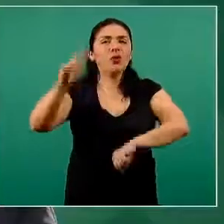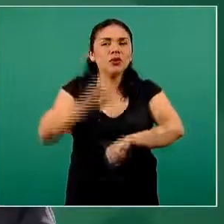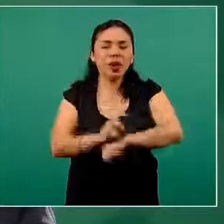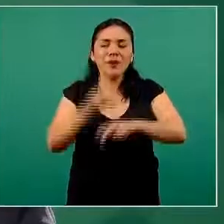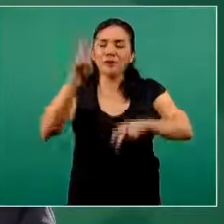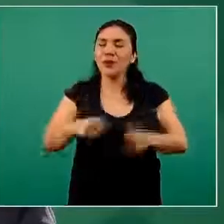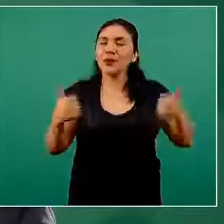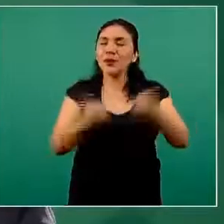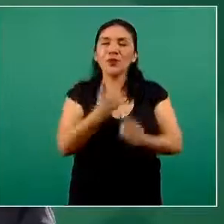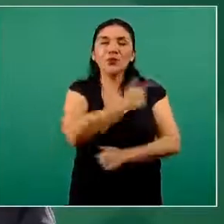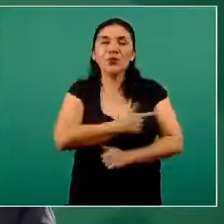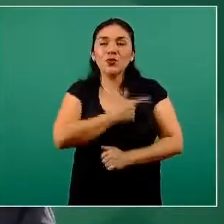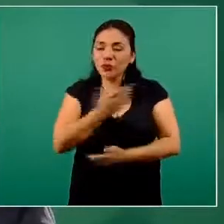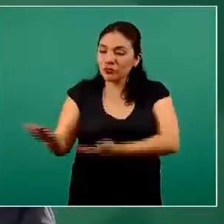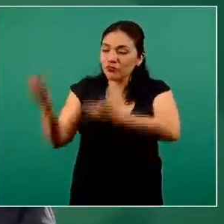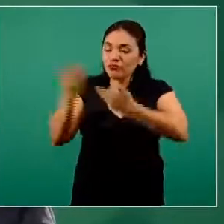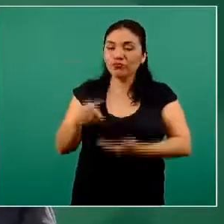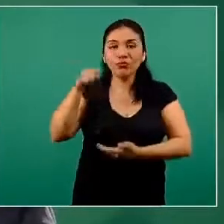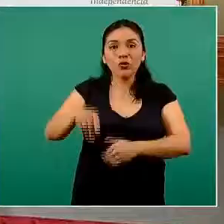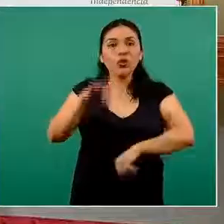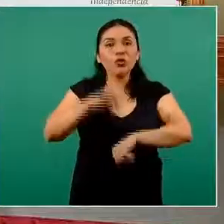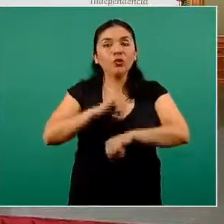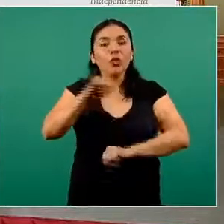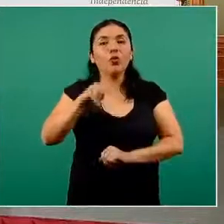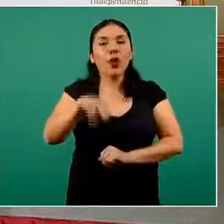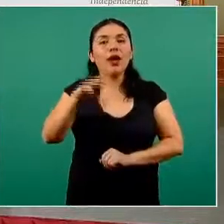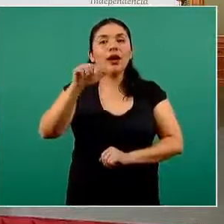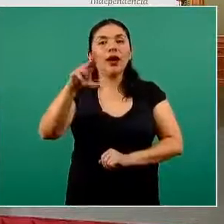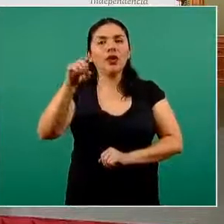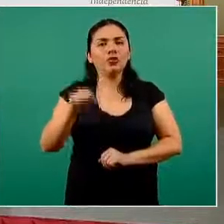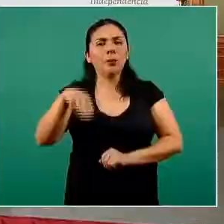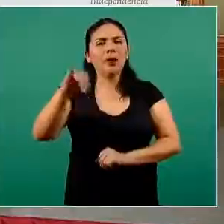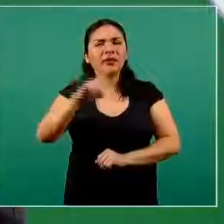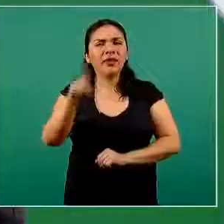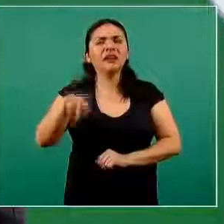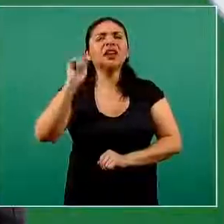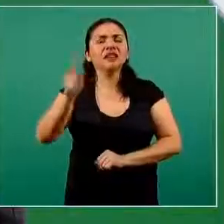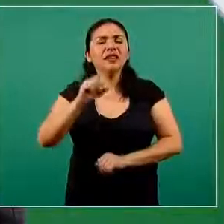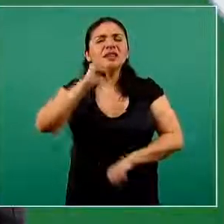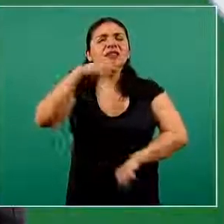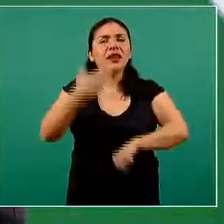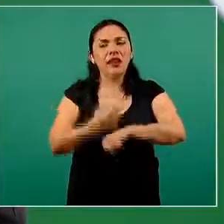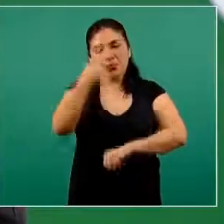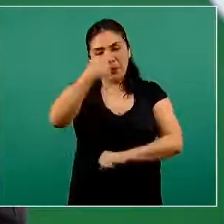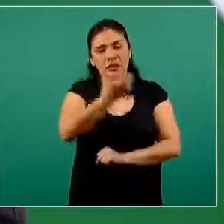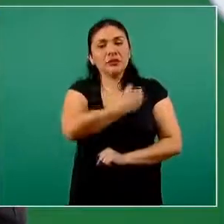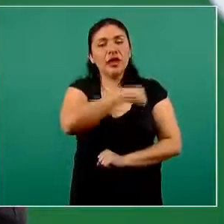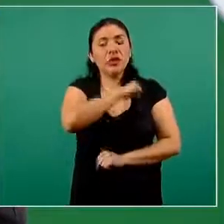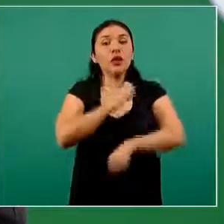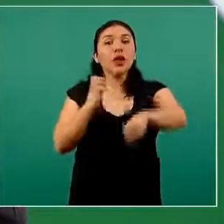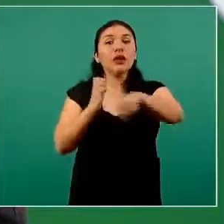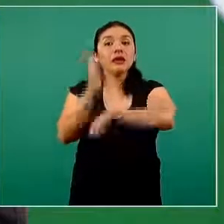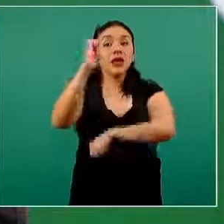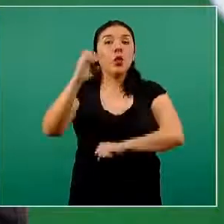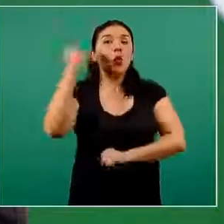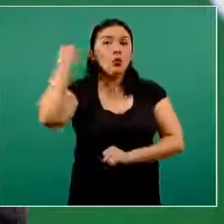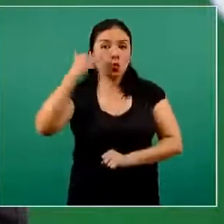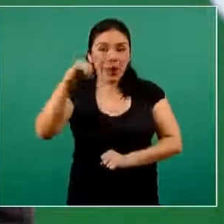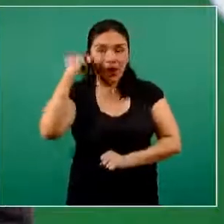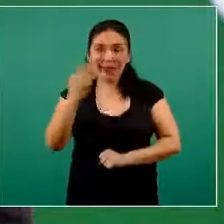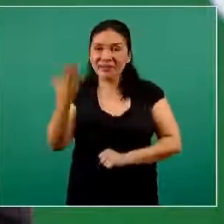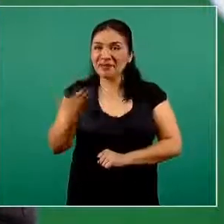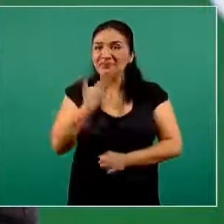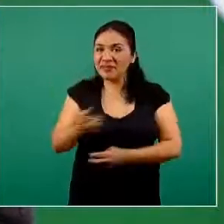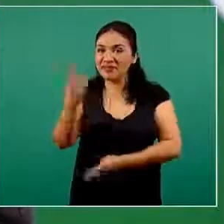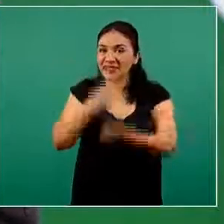nos da muchísimo gusto recibir al doctor Juan Carlos Martínez Heine, quien es el secretario de Salud del estado de Oaxaca.